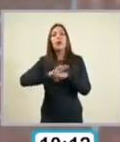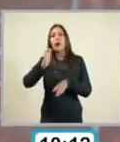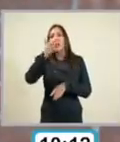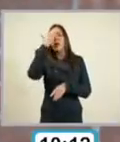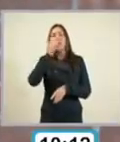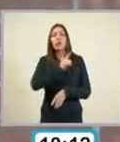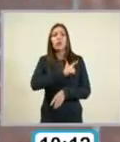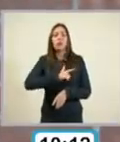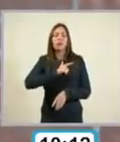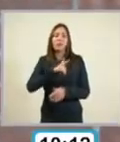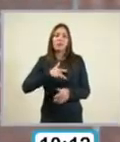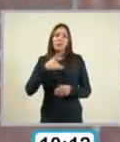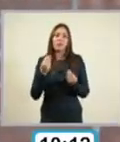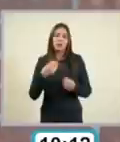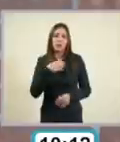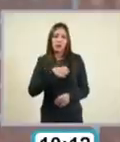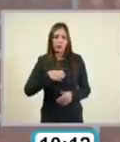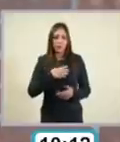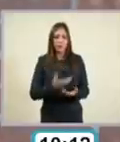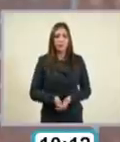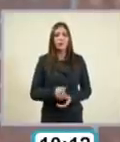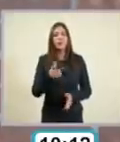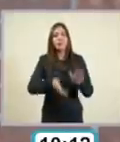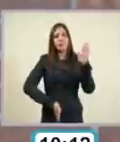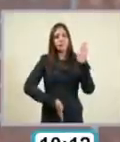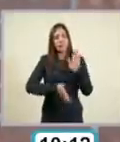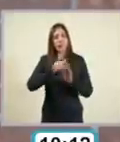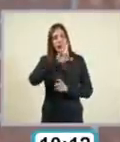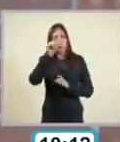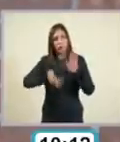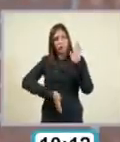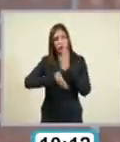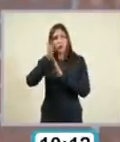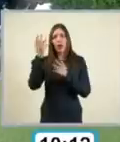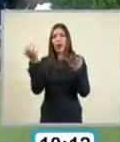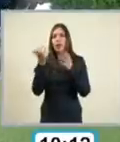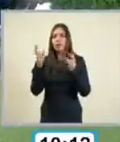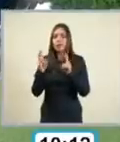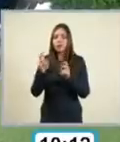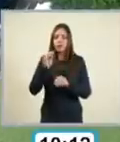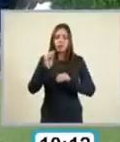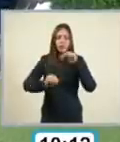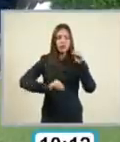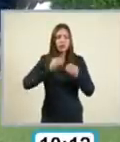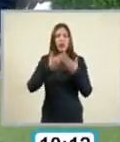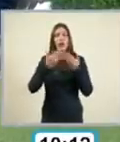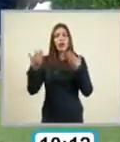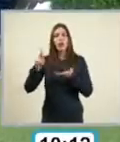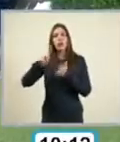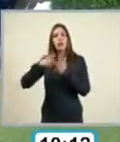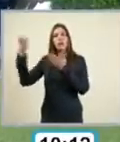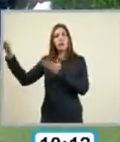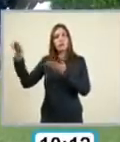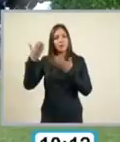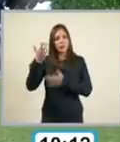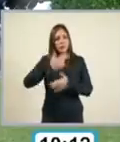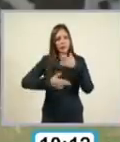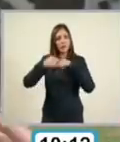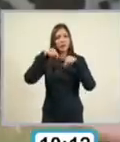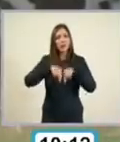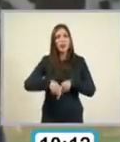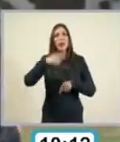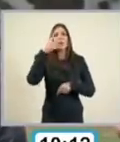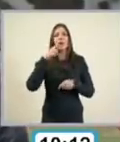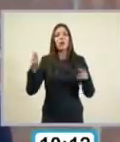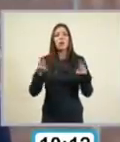actual sencillo, de lo nuevo que traes. Te fuiste a producir, llegas con nuevo y música fresca. ¿De qué se trata?